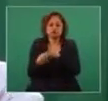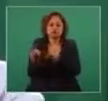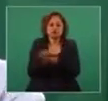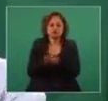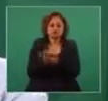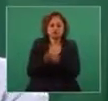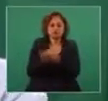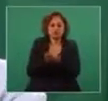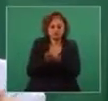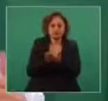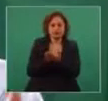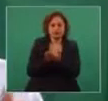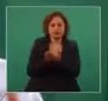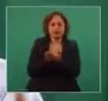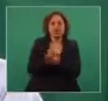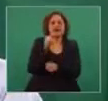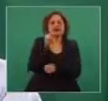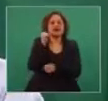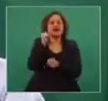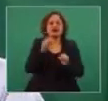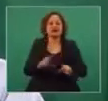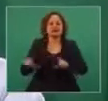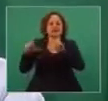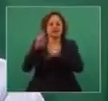electrónica la pusimos también, es